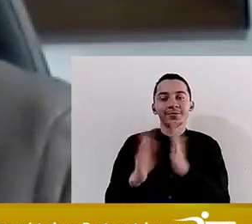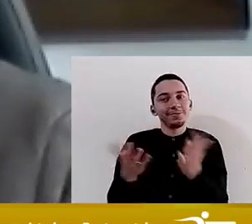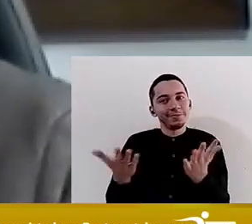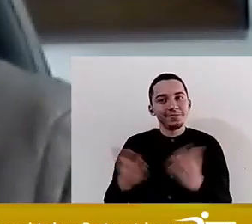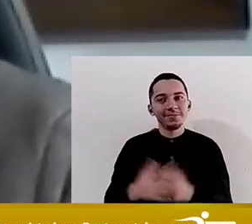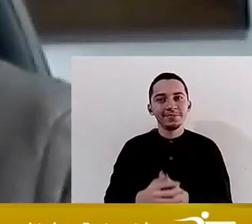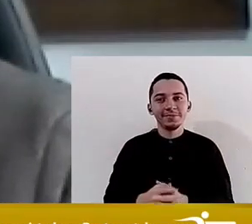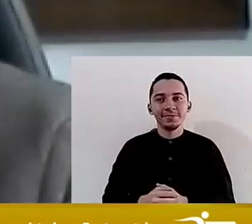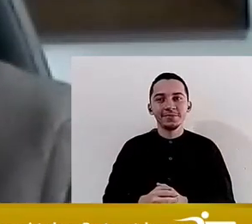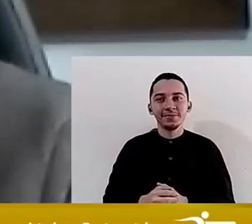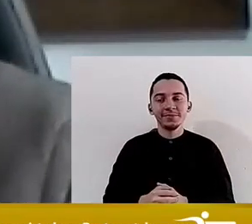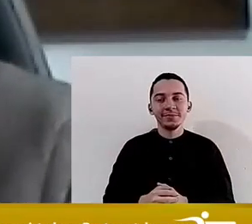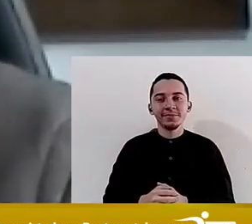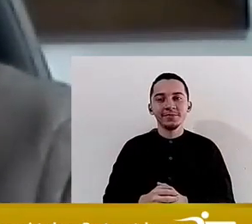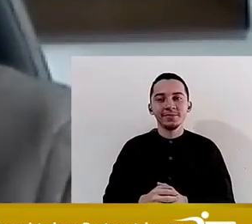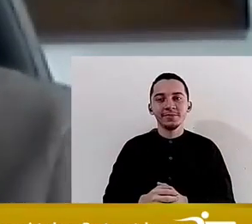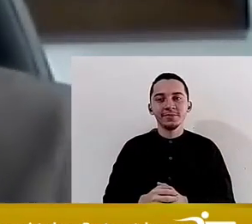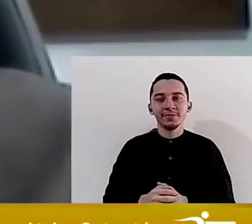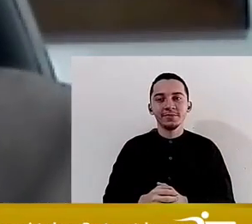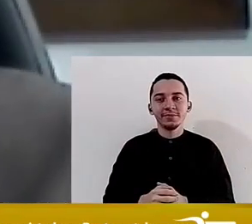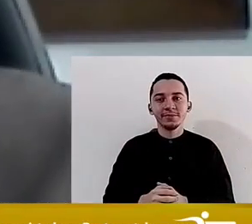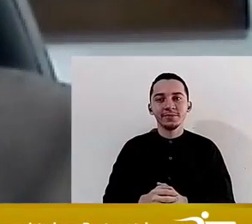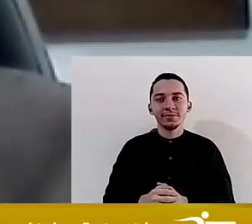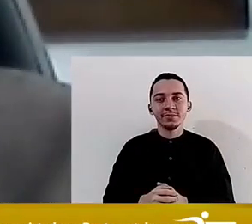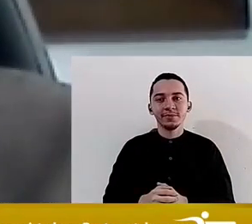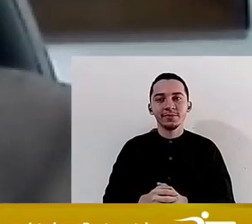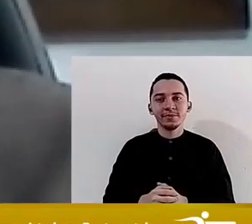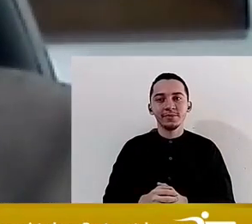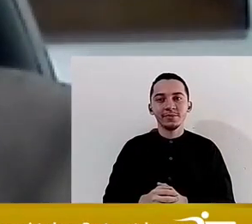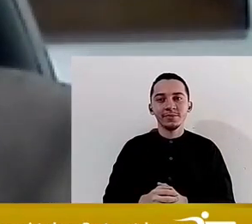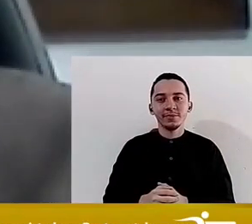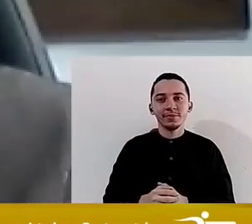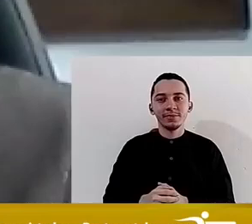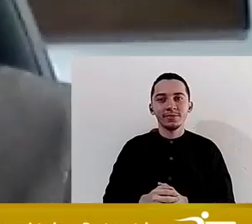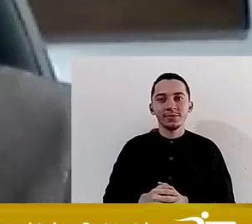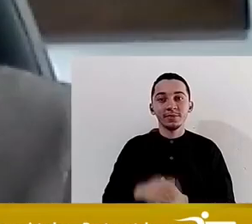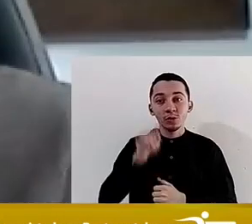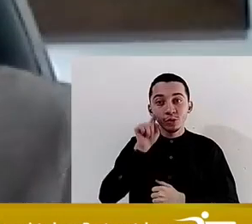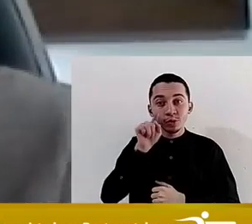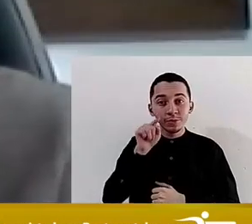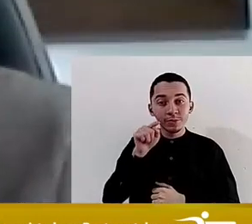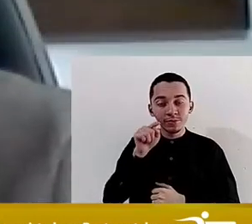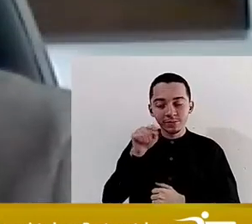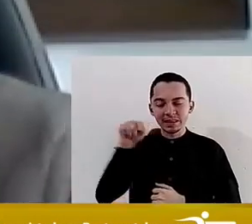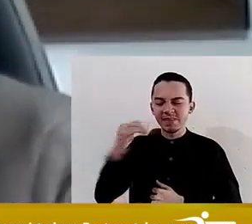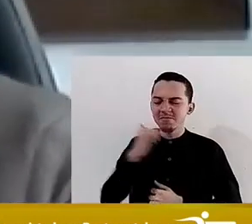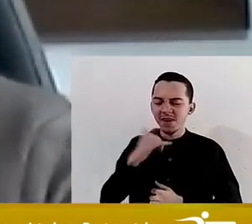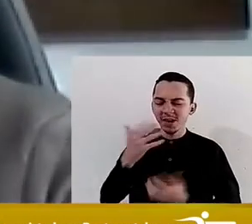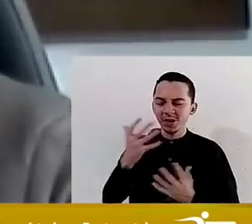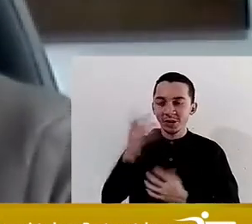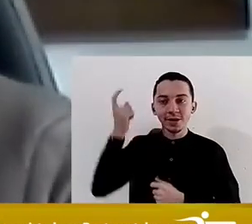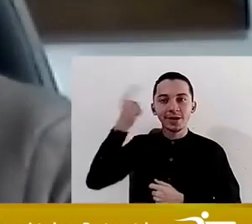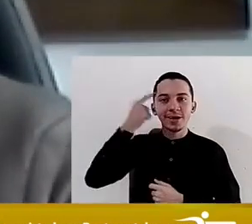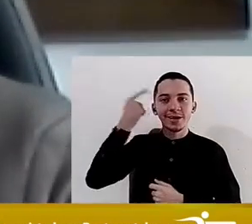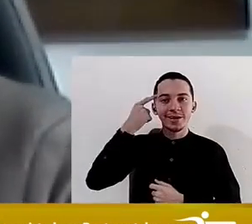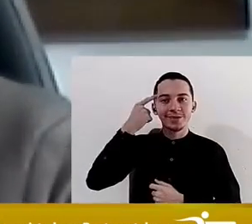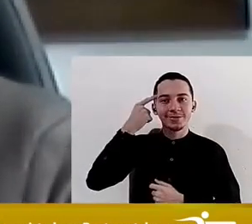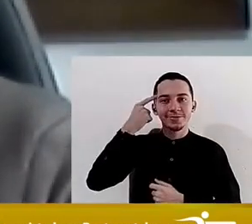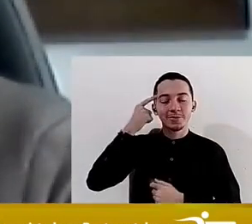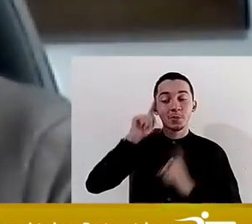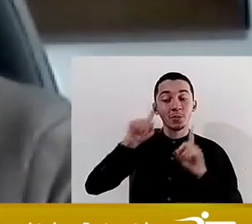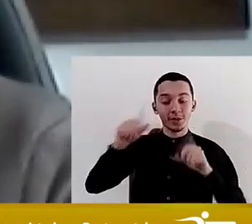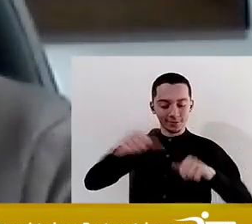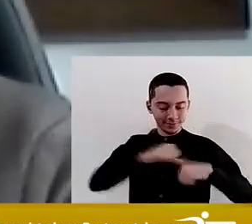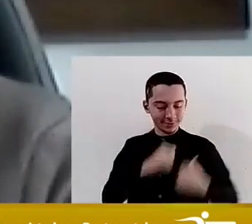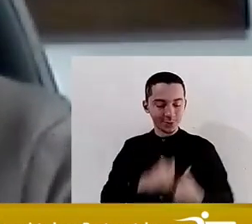Y él le dijo, tú estabas mal aquí, pero estabas bien aquí.